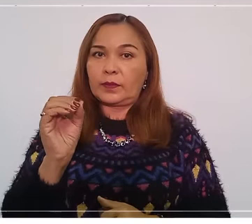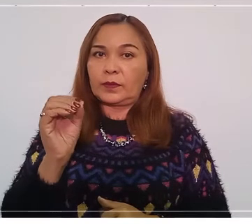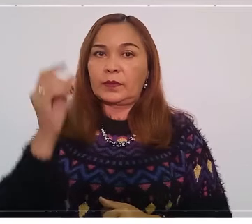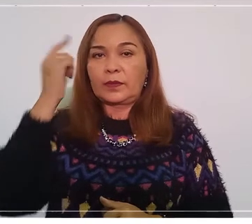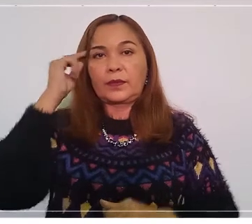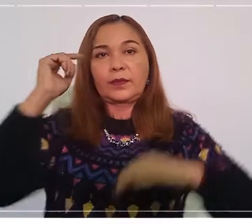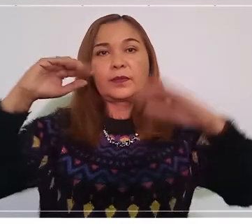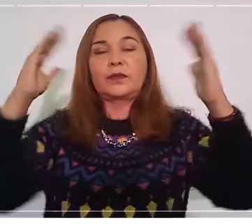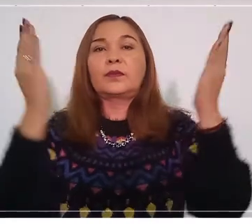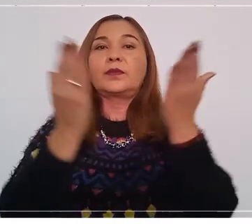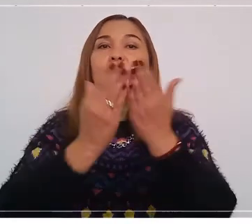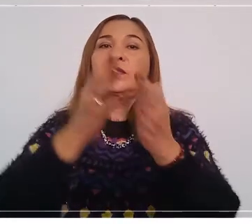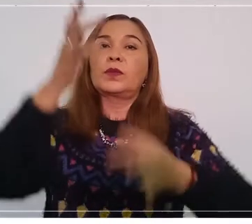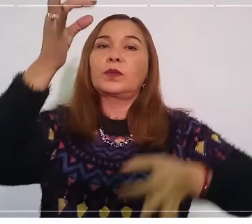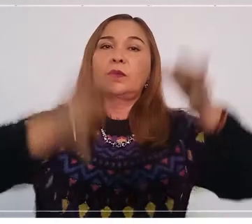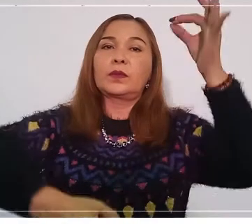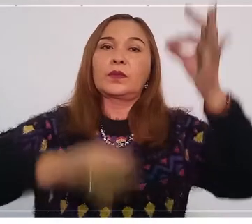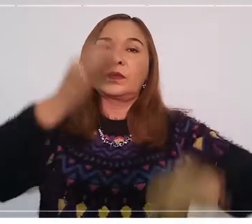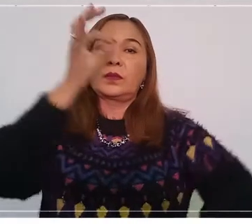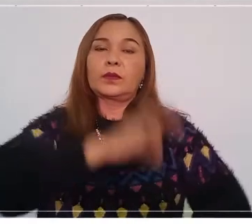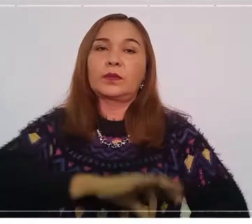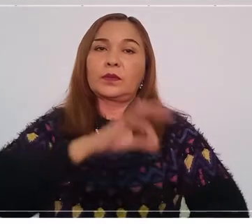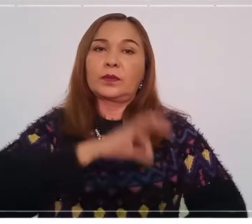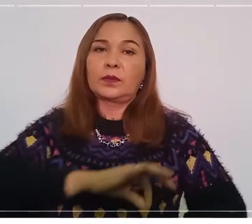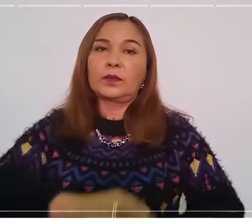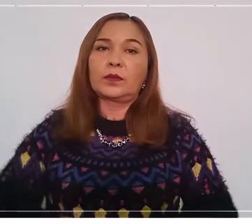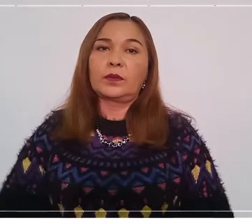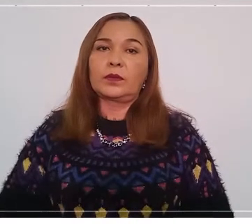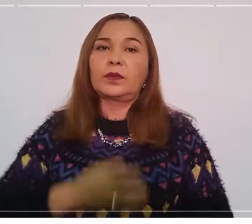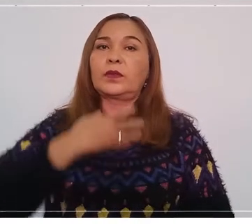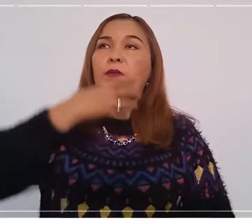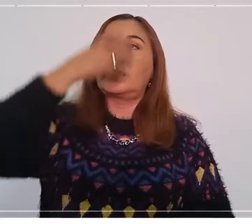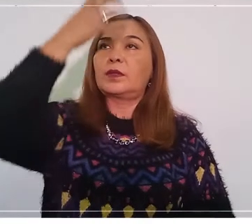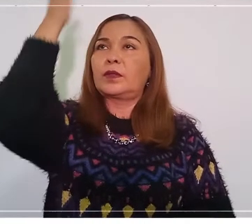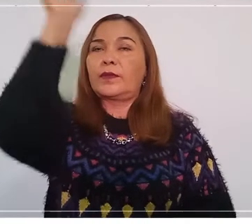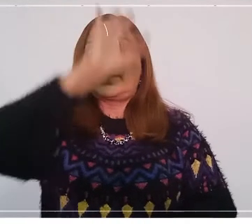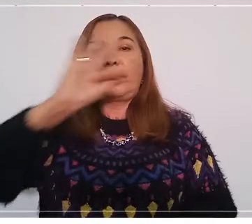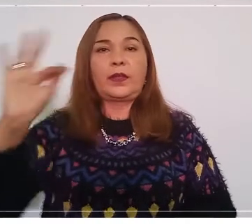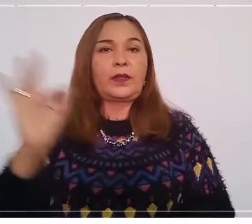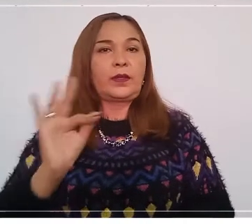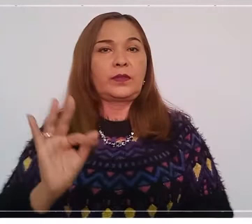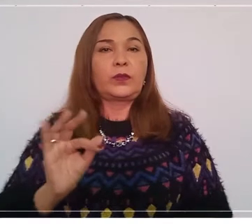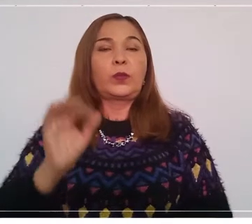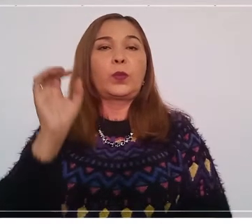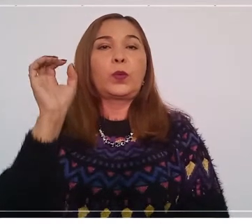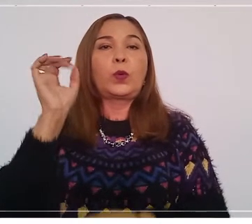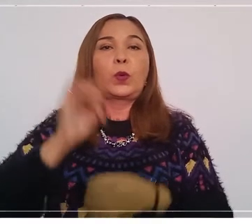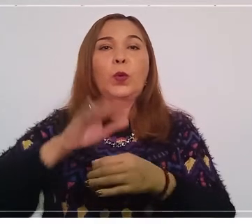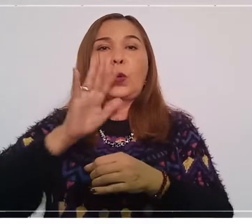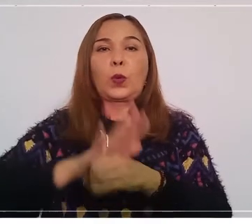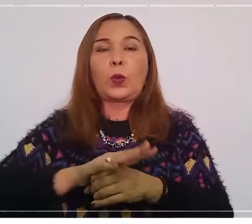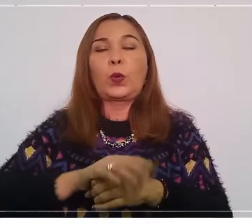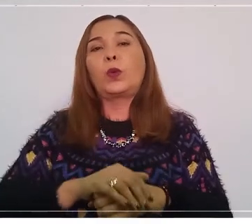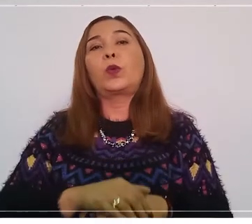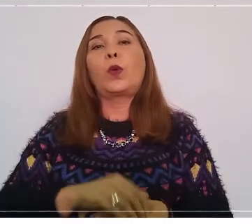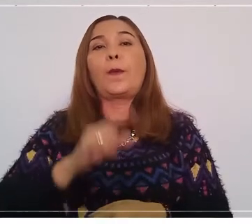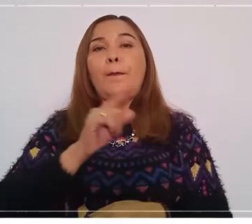día mundial de la justicia social grito de la federación en coro